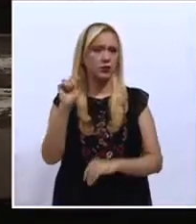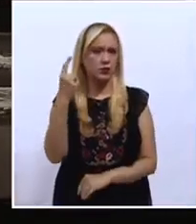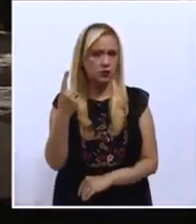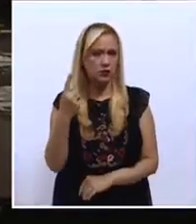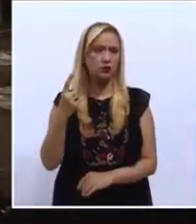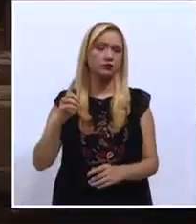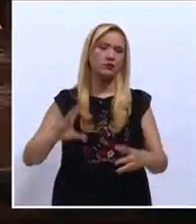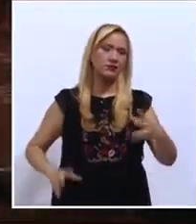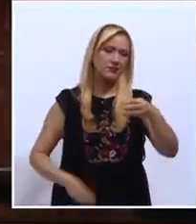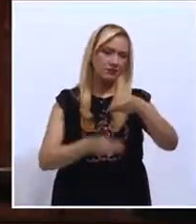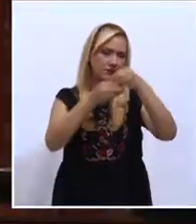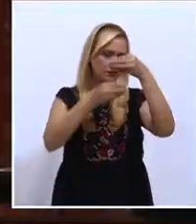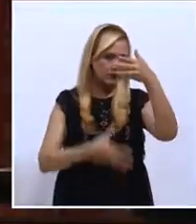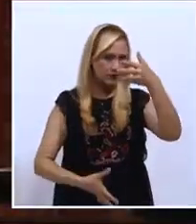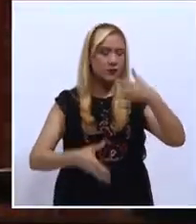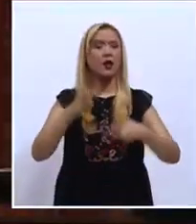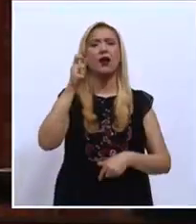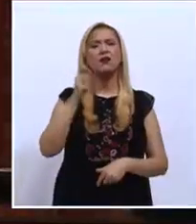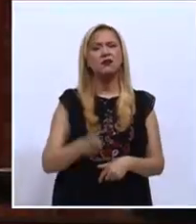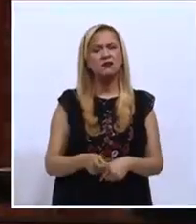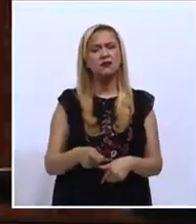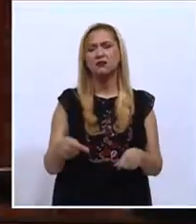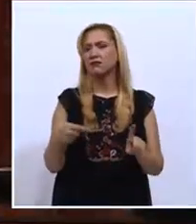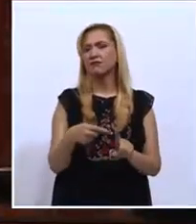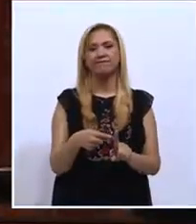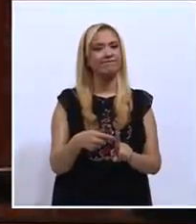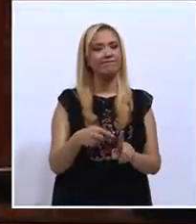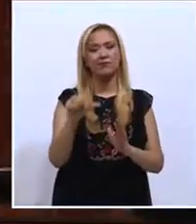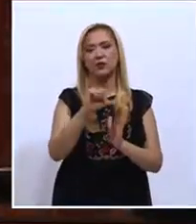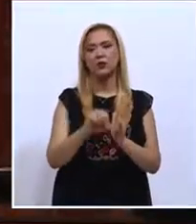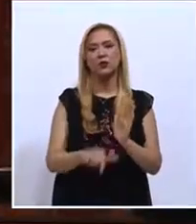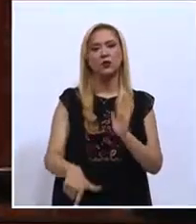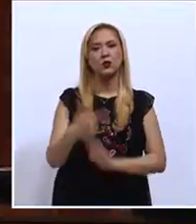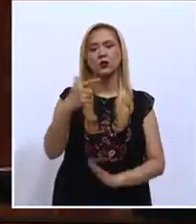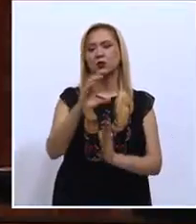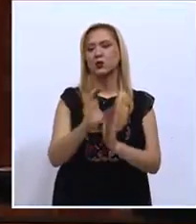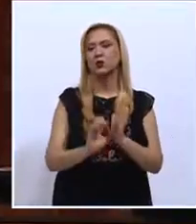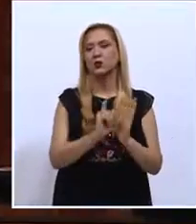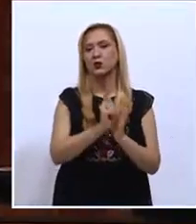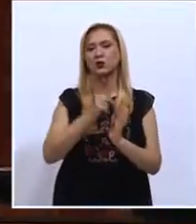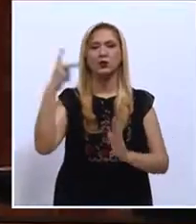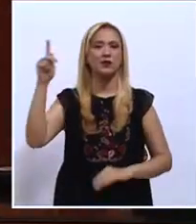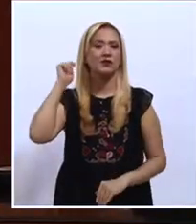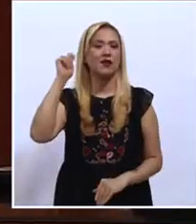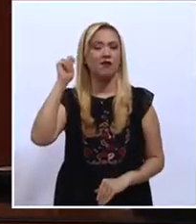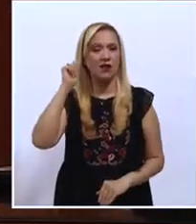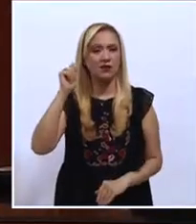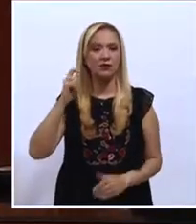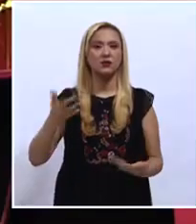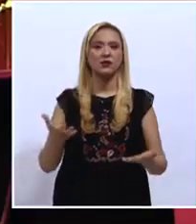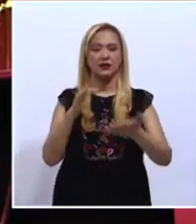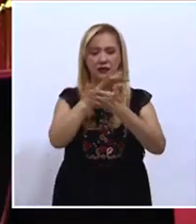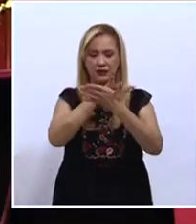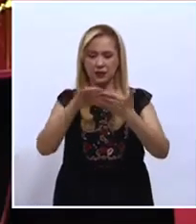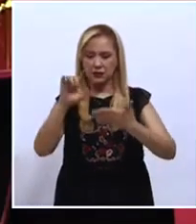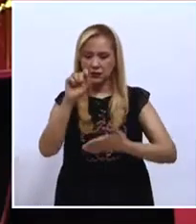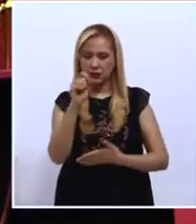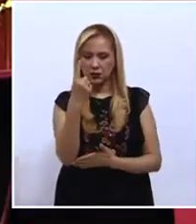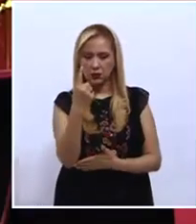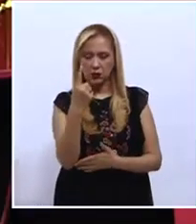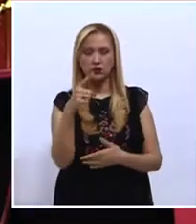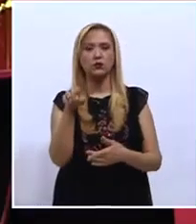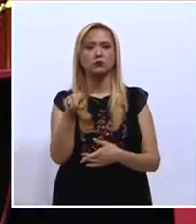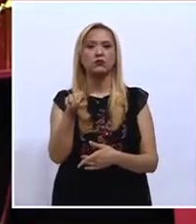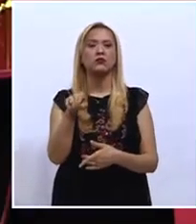140/2021 y acumuladas, en la que declaró la invalidez del artículo 12 de la Constitución de Tabasco en la porción 21 de